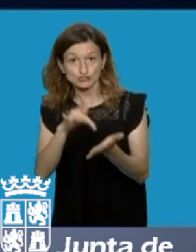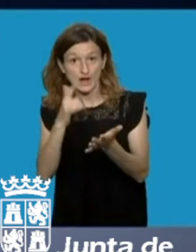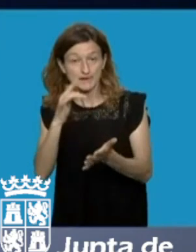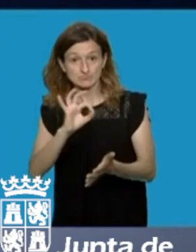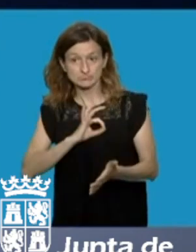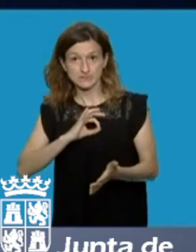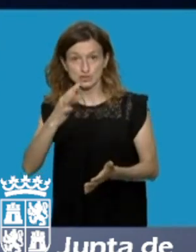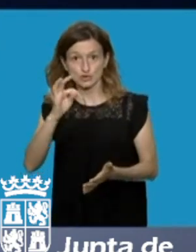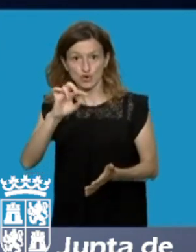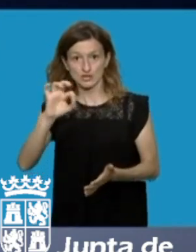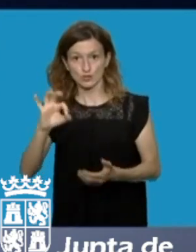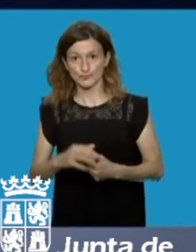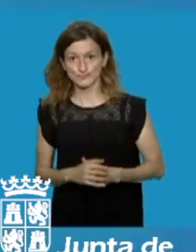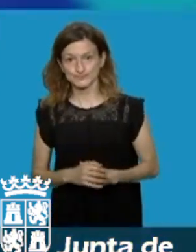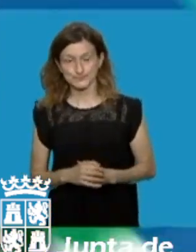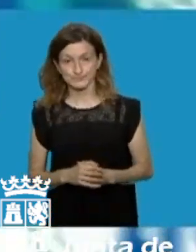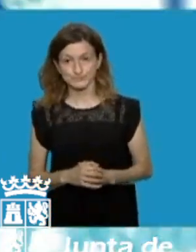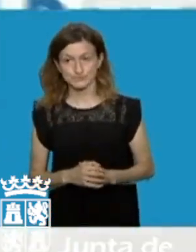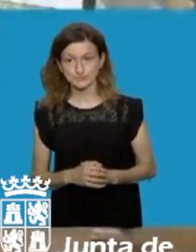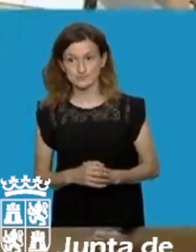en Tokio.